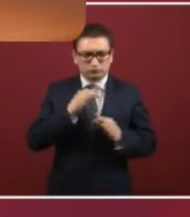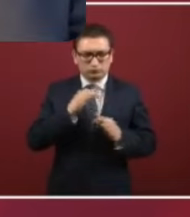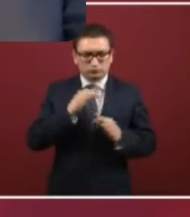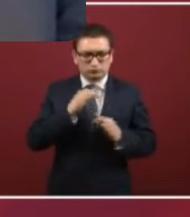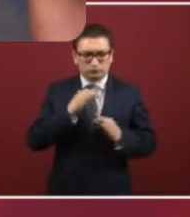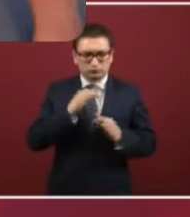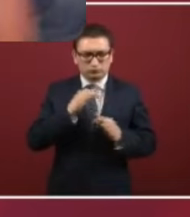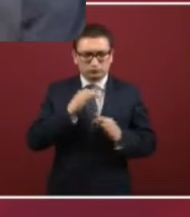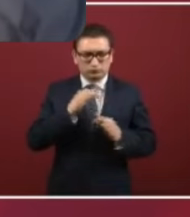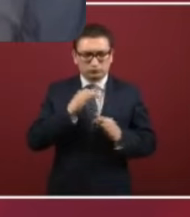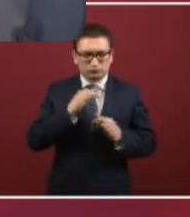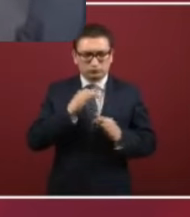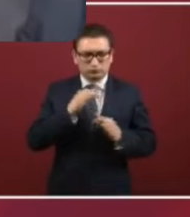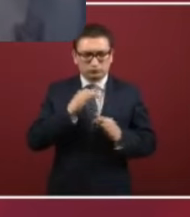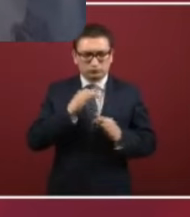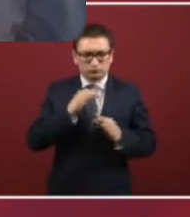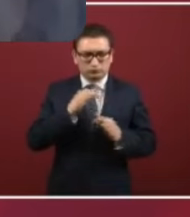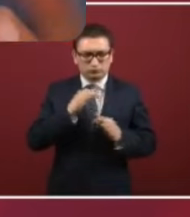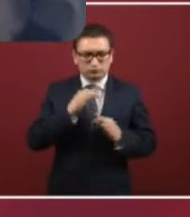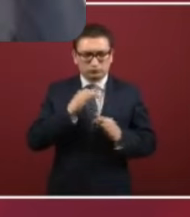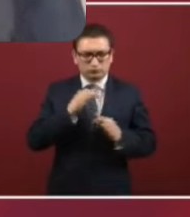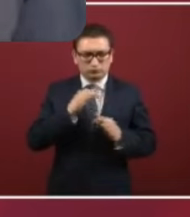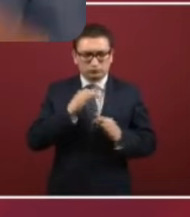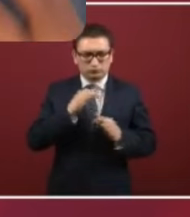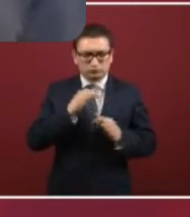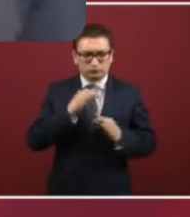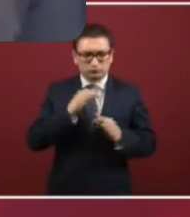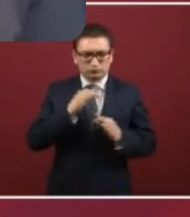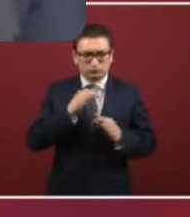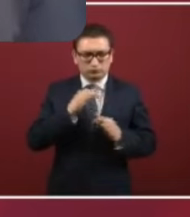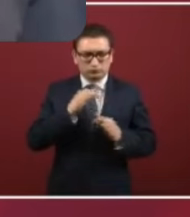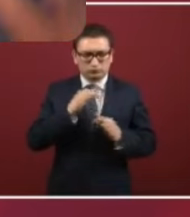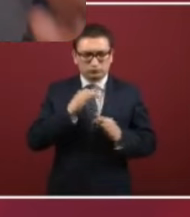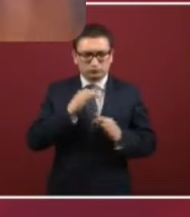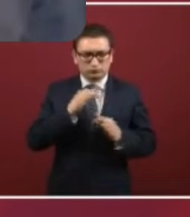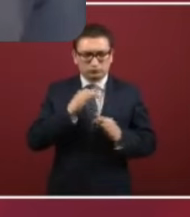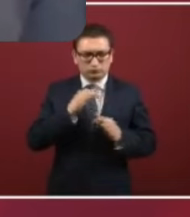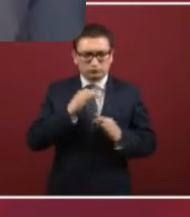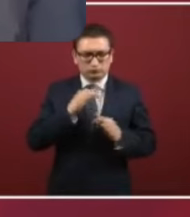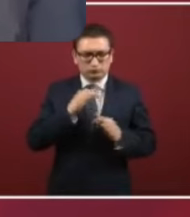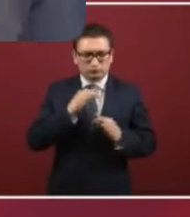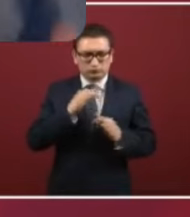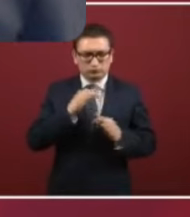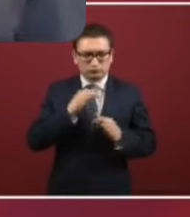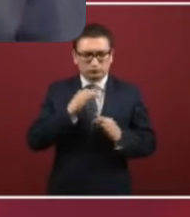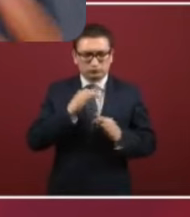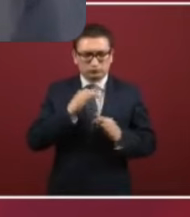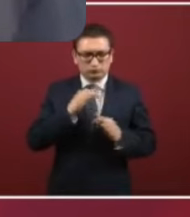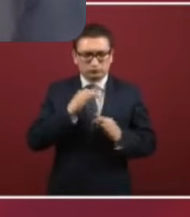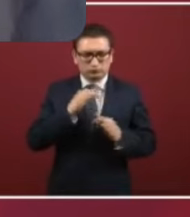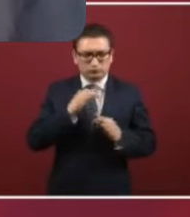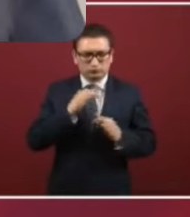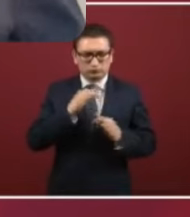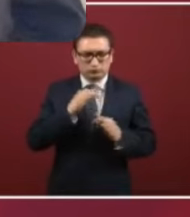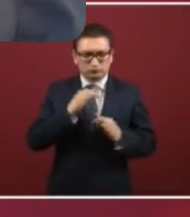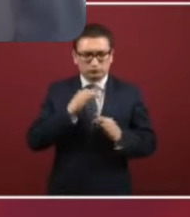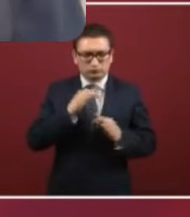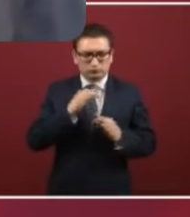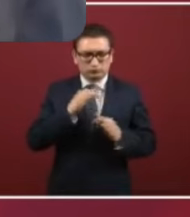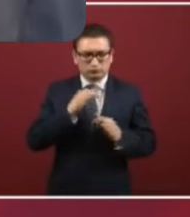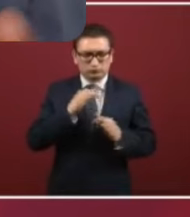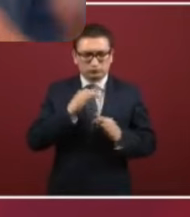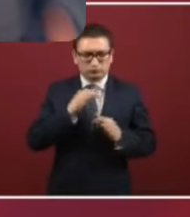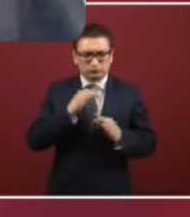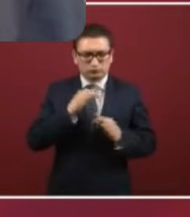hoy? Aparte también agregaba ahí que todos los días 5 de la mañana están de pie en unas reuniones con